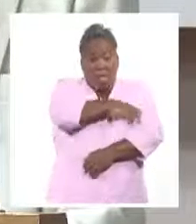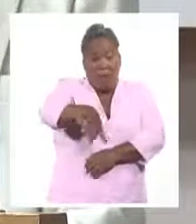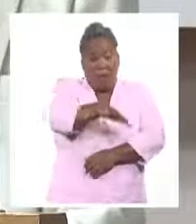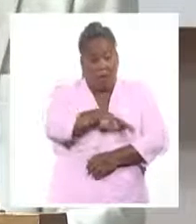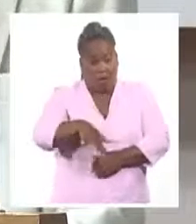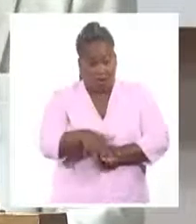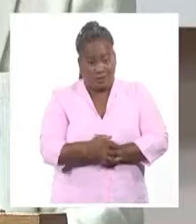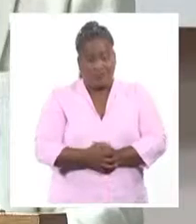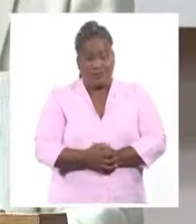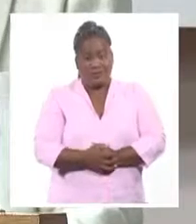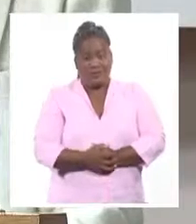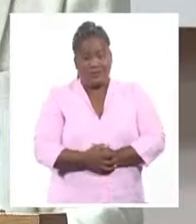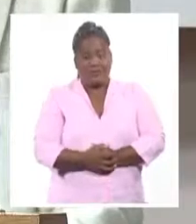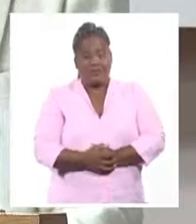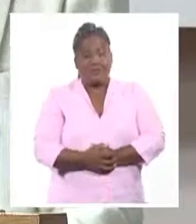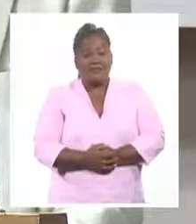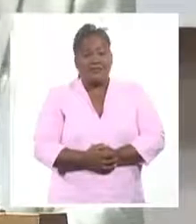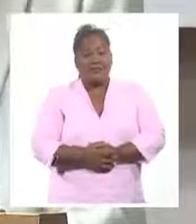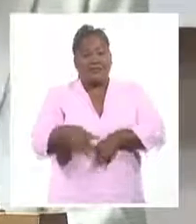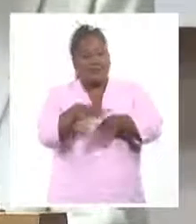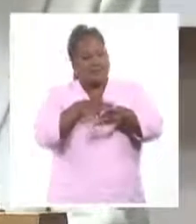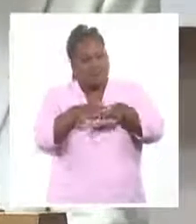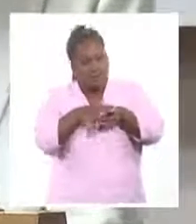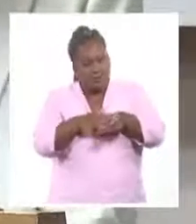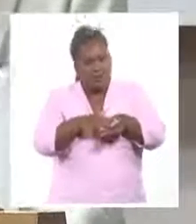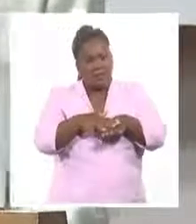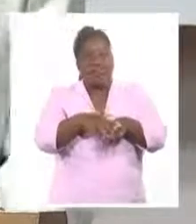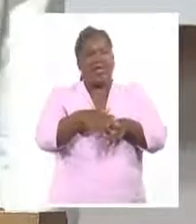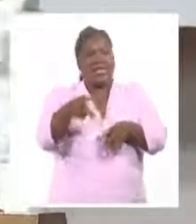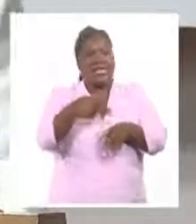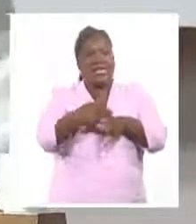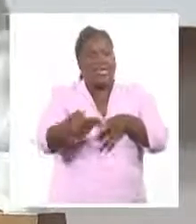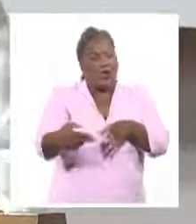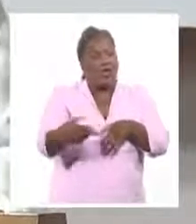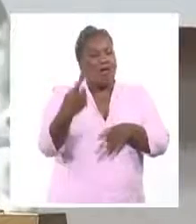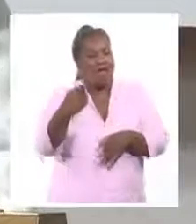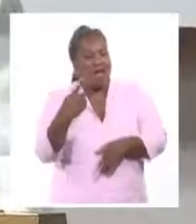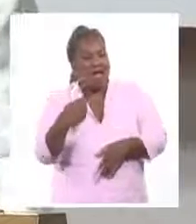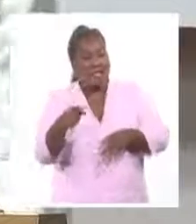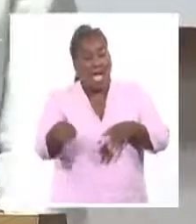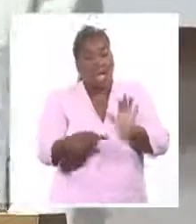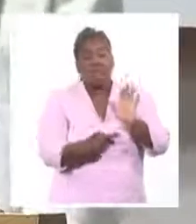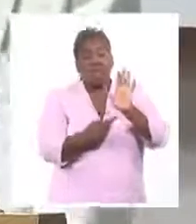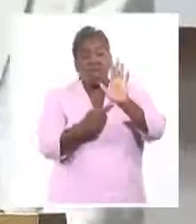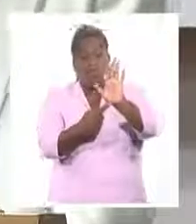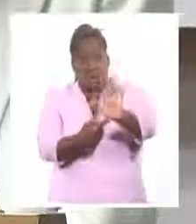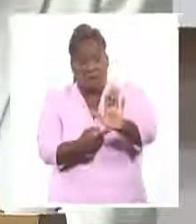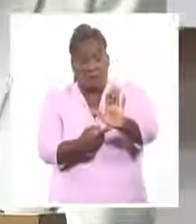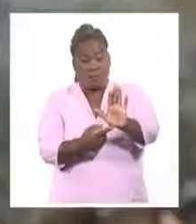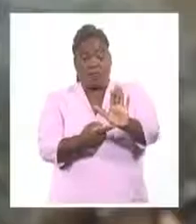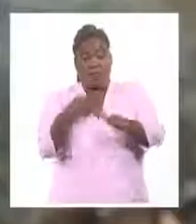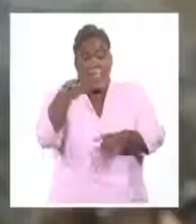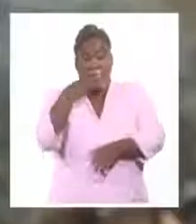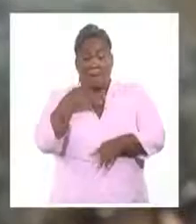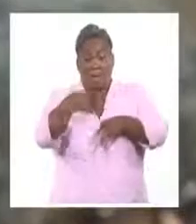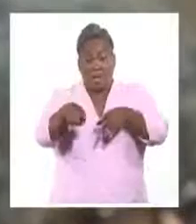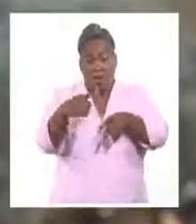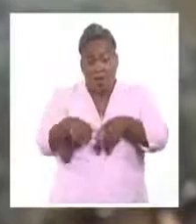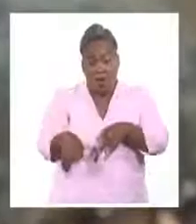cubana. Y perdonen el recuento incompleto, pero de ahí la prueba de que bajo los peores ataques y las mayores